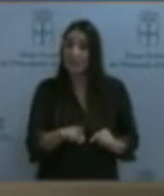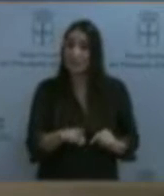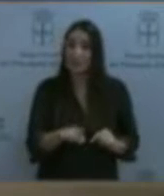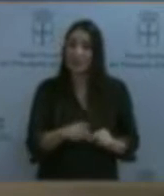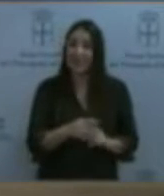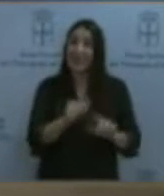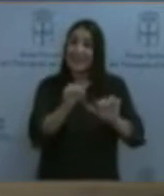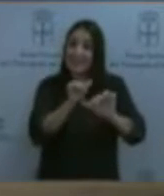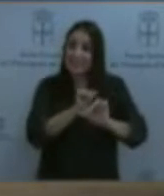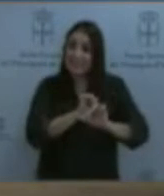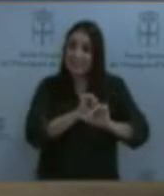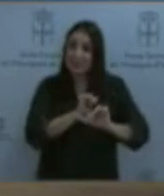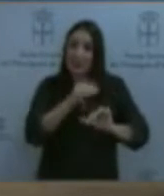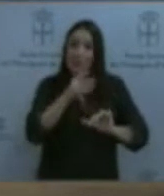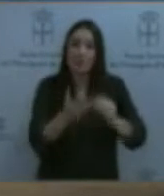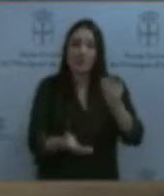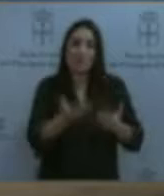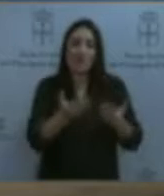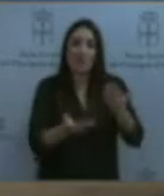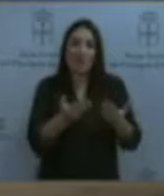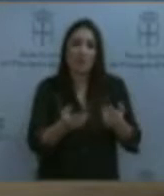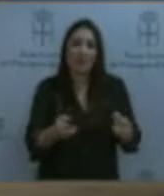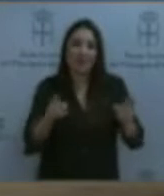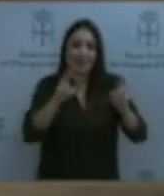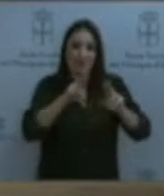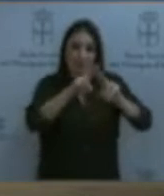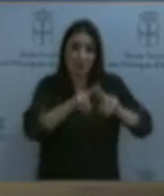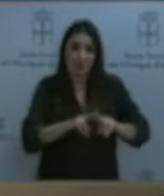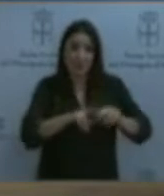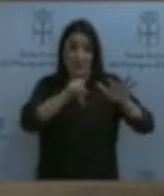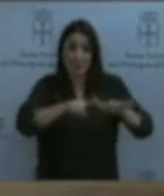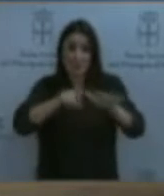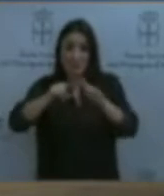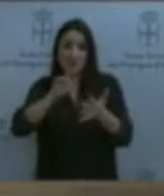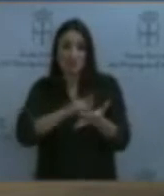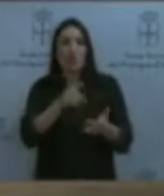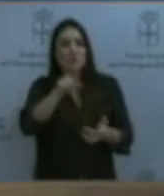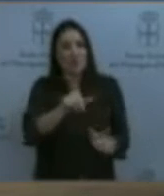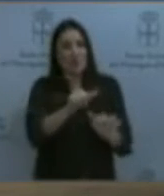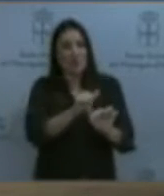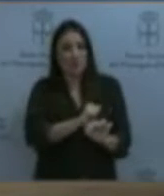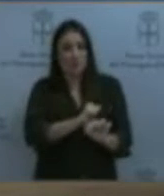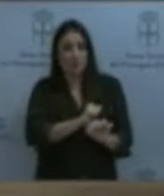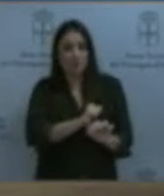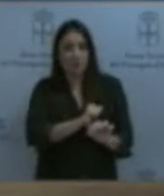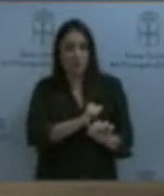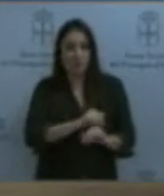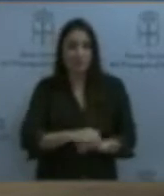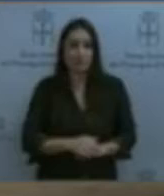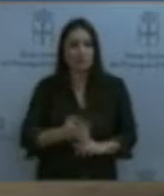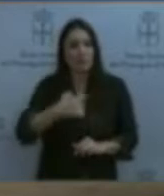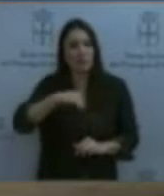las esperas de revisiones de evaluación que deben realizarse cada 6 meses. Y mire, es que nos